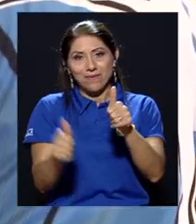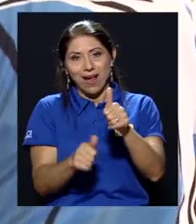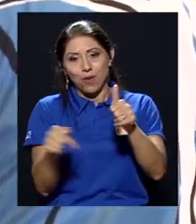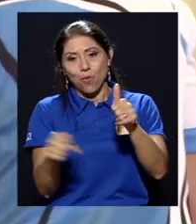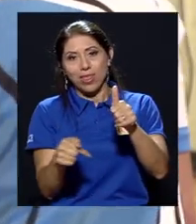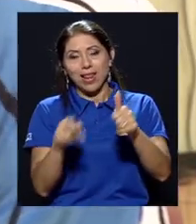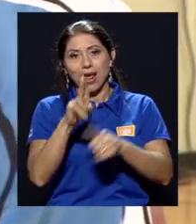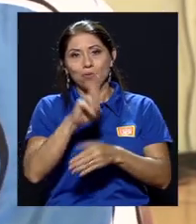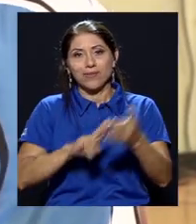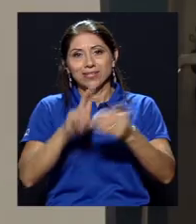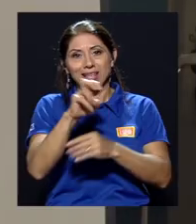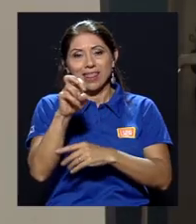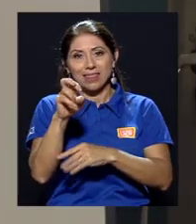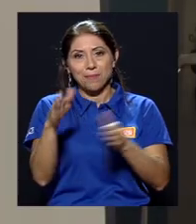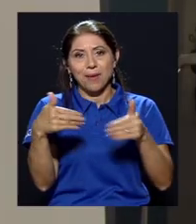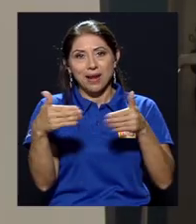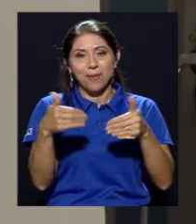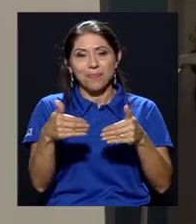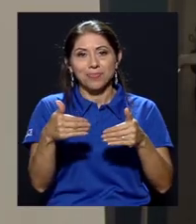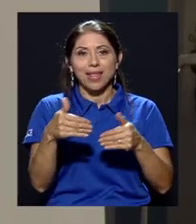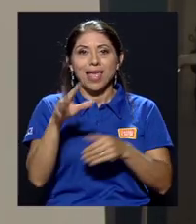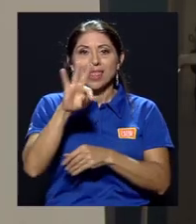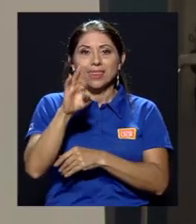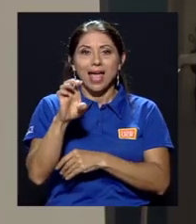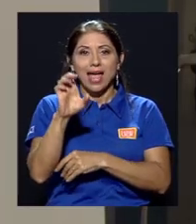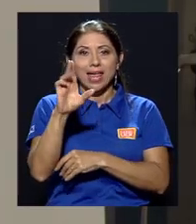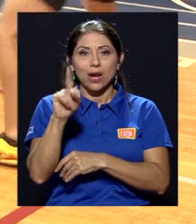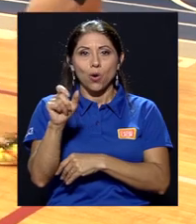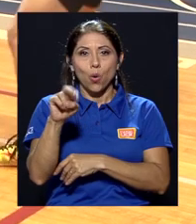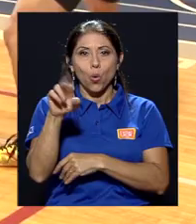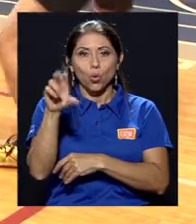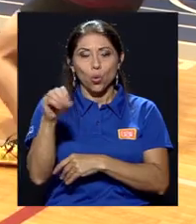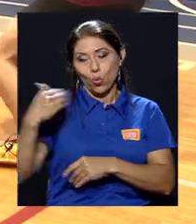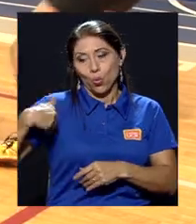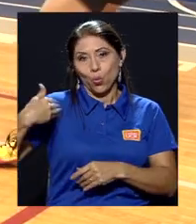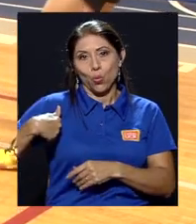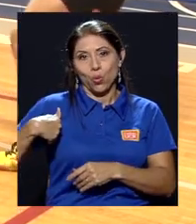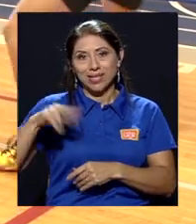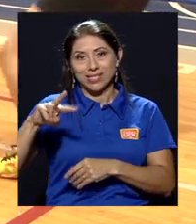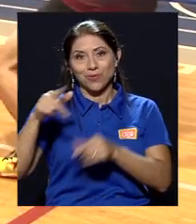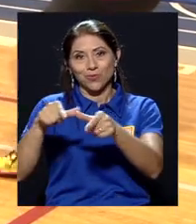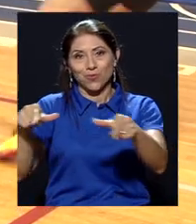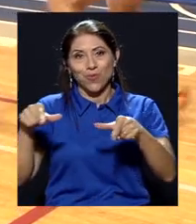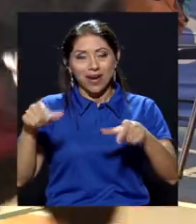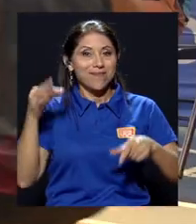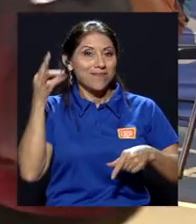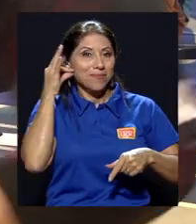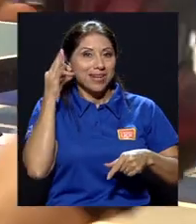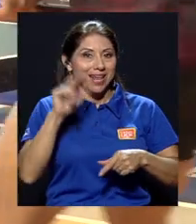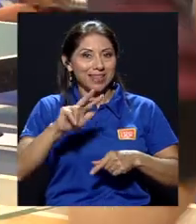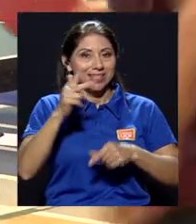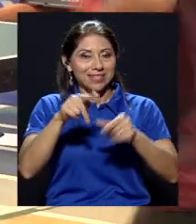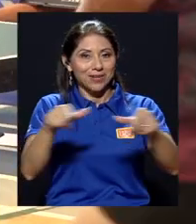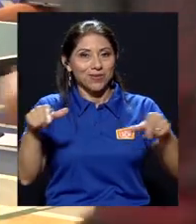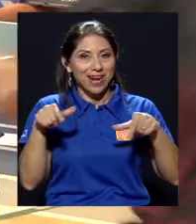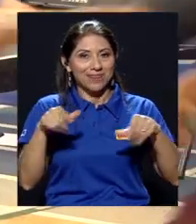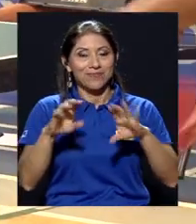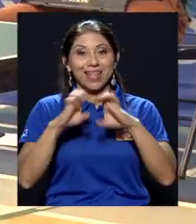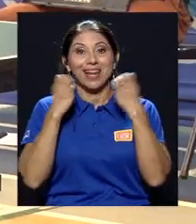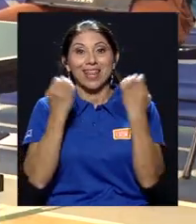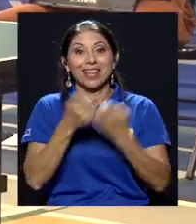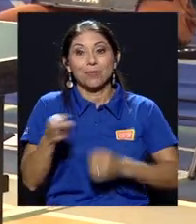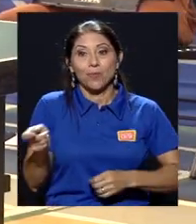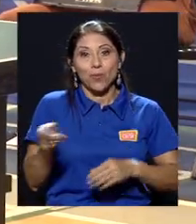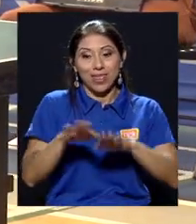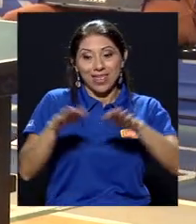de Panamá. Mientras que en taekwondo, la rama masculina obtuvo el segundo lugar y la femenina el tercer lugar. El equipo de tenis